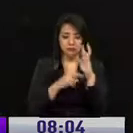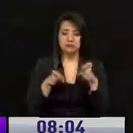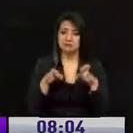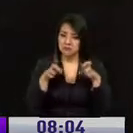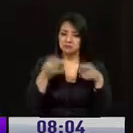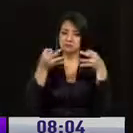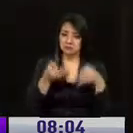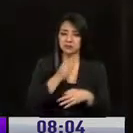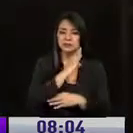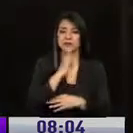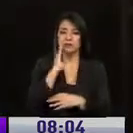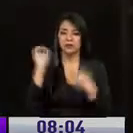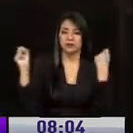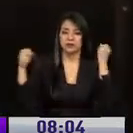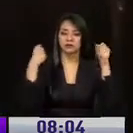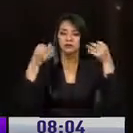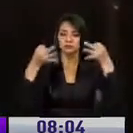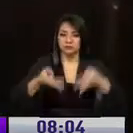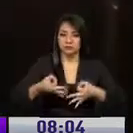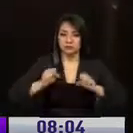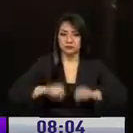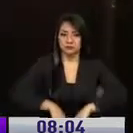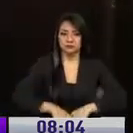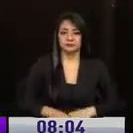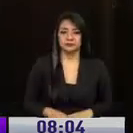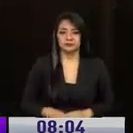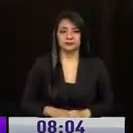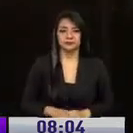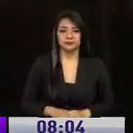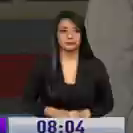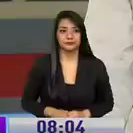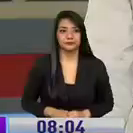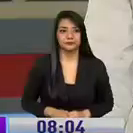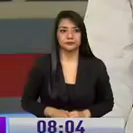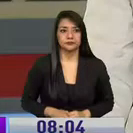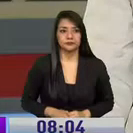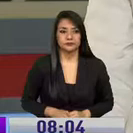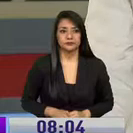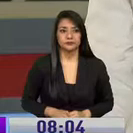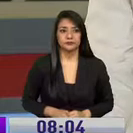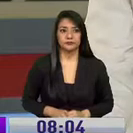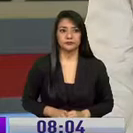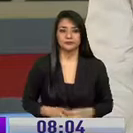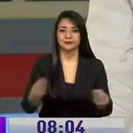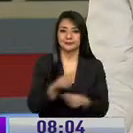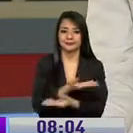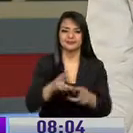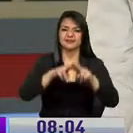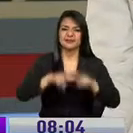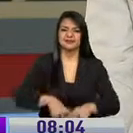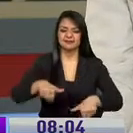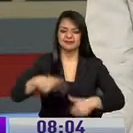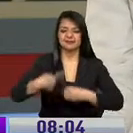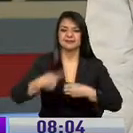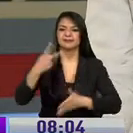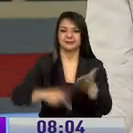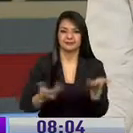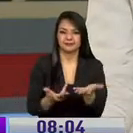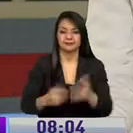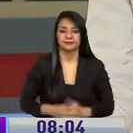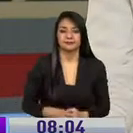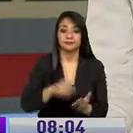bares y discotecas, informó Priscila Cadena. Y vamos a revisar lo que pasa en la capital. Les contamos